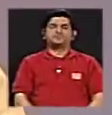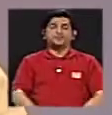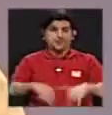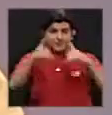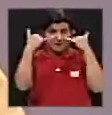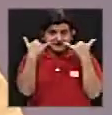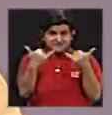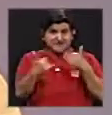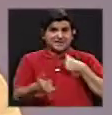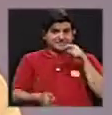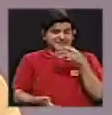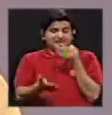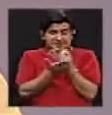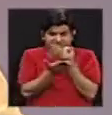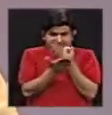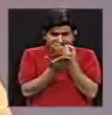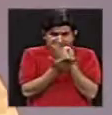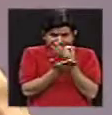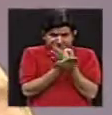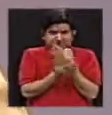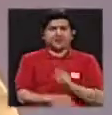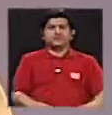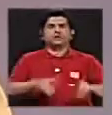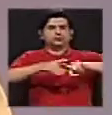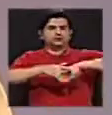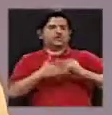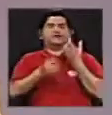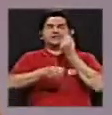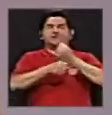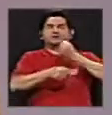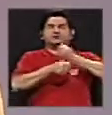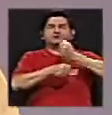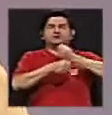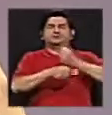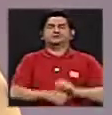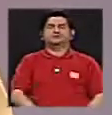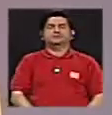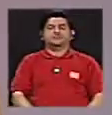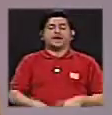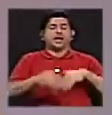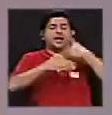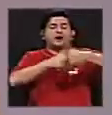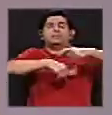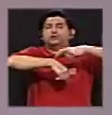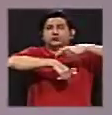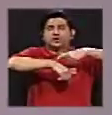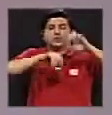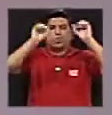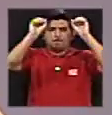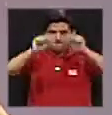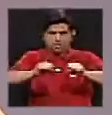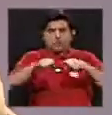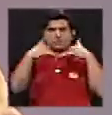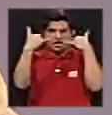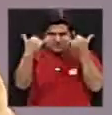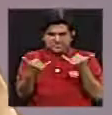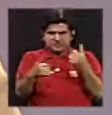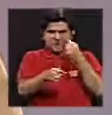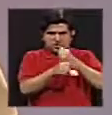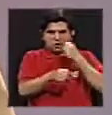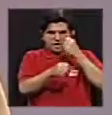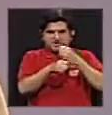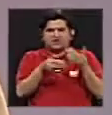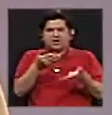vez que se obtiene ese financiamiento, se arranca la obra y al cabo de un tiempo podemos, ya cuando la obra está